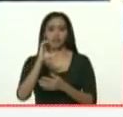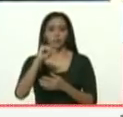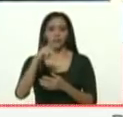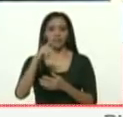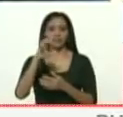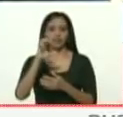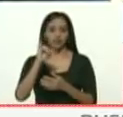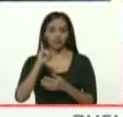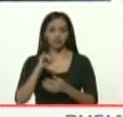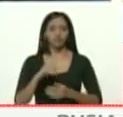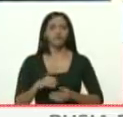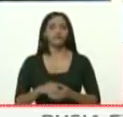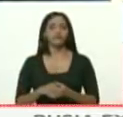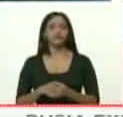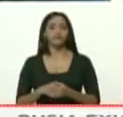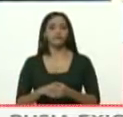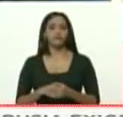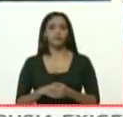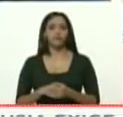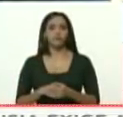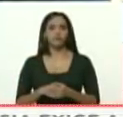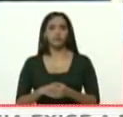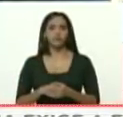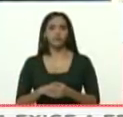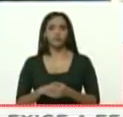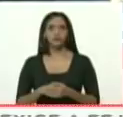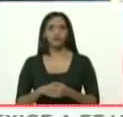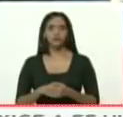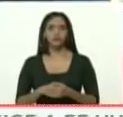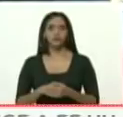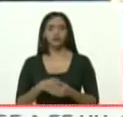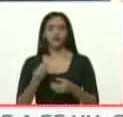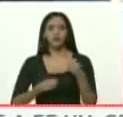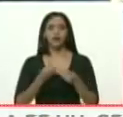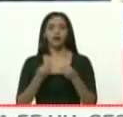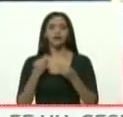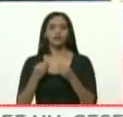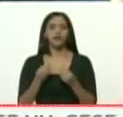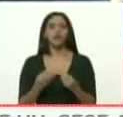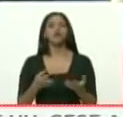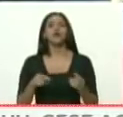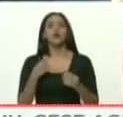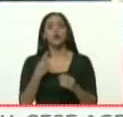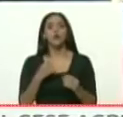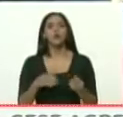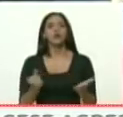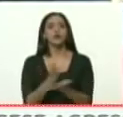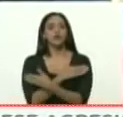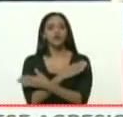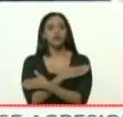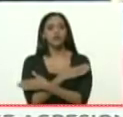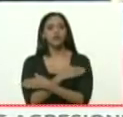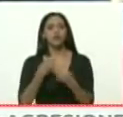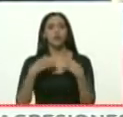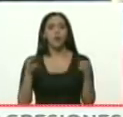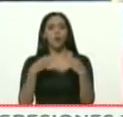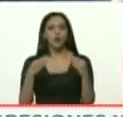Ruiz, que de antemano, pues, quiero hacer un reconocimiento público a todos los funcionarios del CICPC